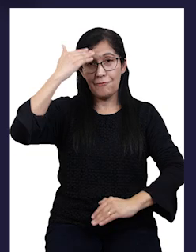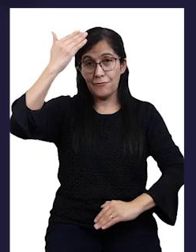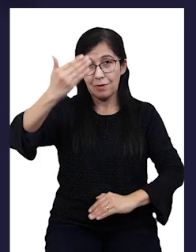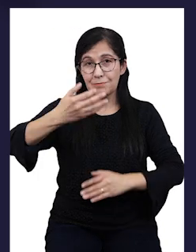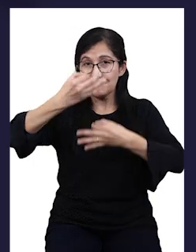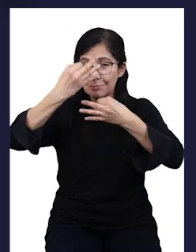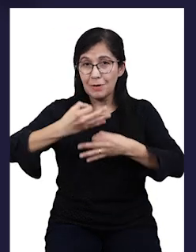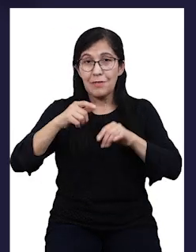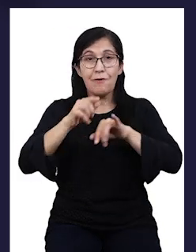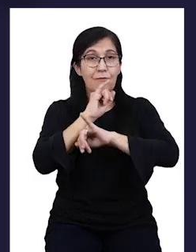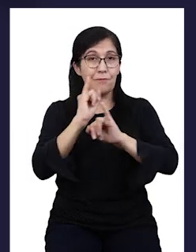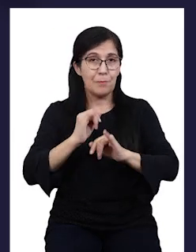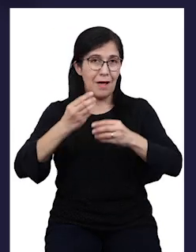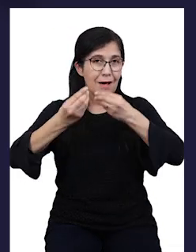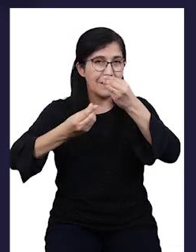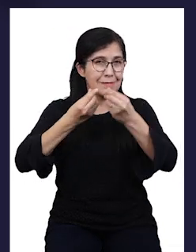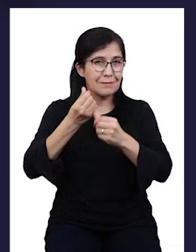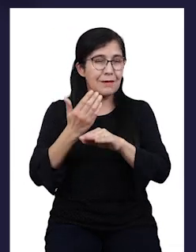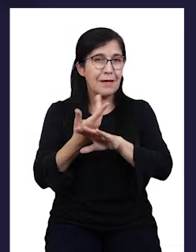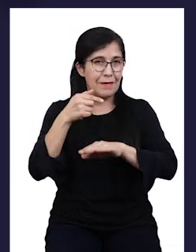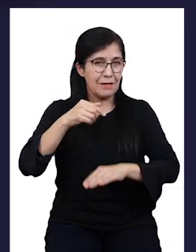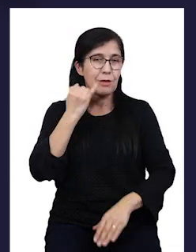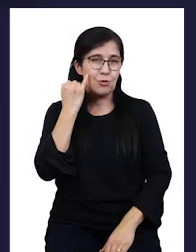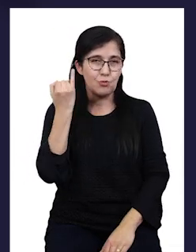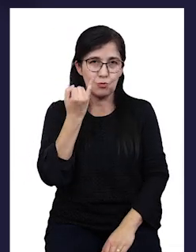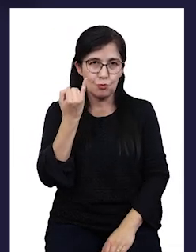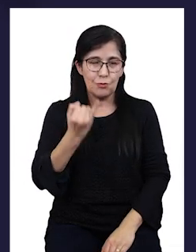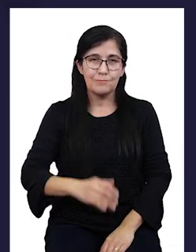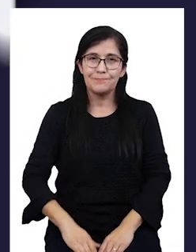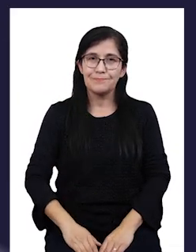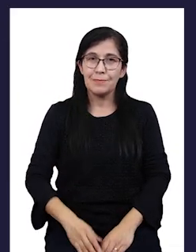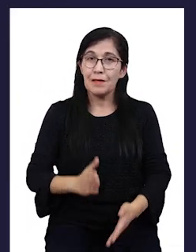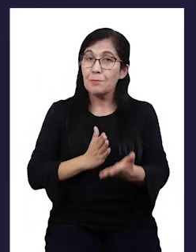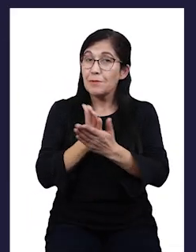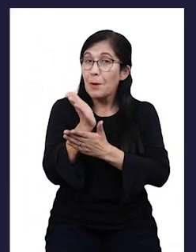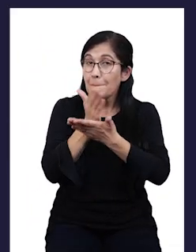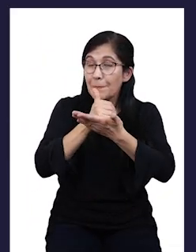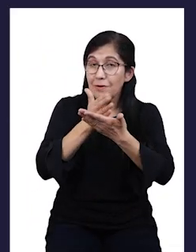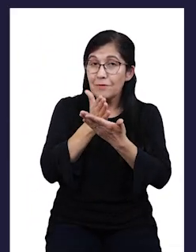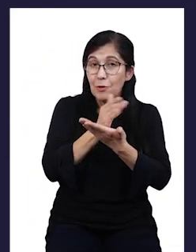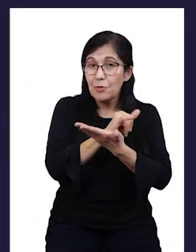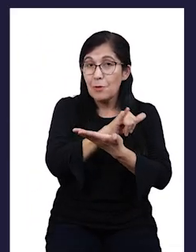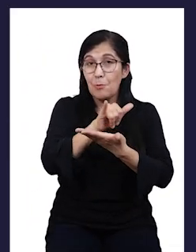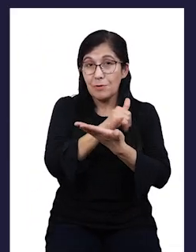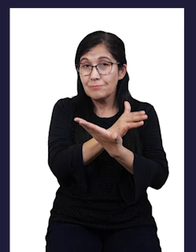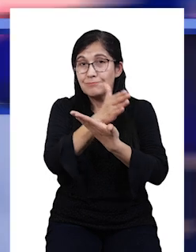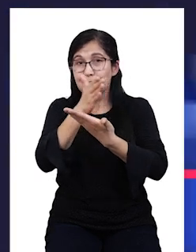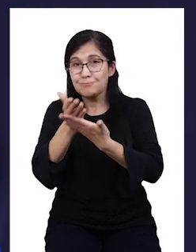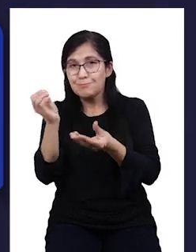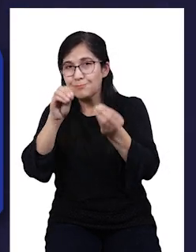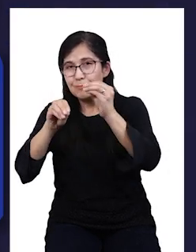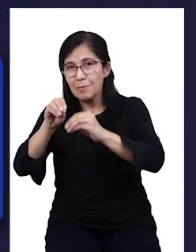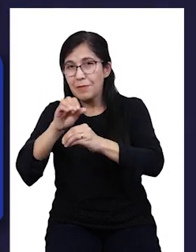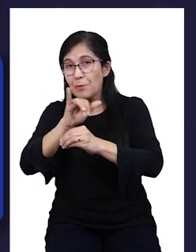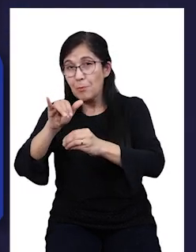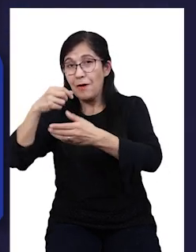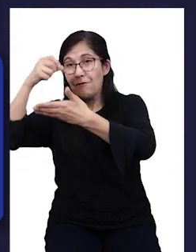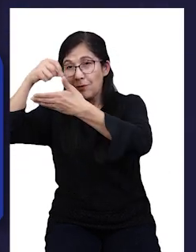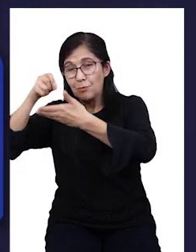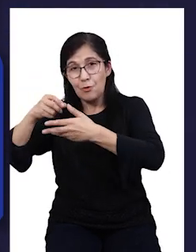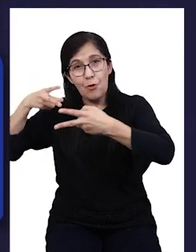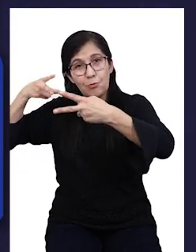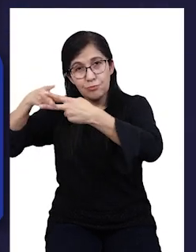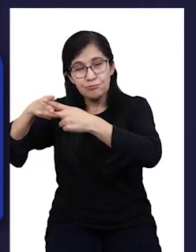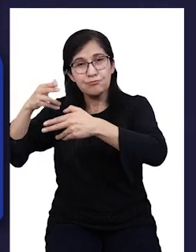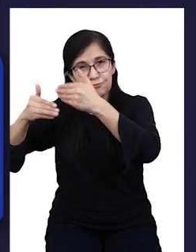externas, asegurando así la calidad de la institución. Desde la planificación hasta la implementación, evaluación